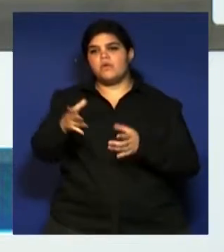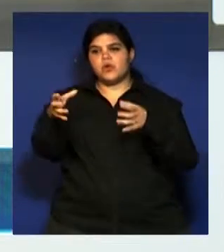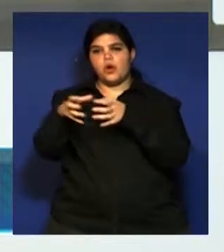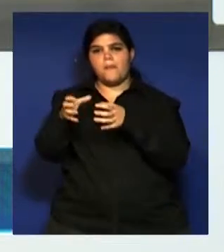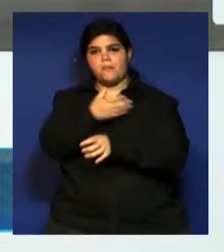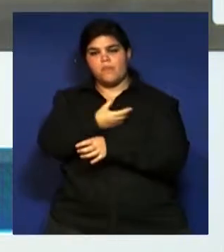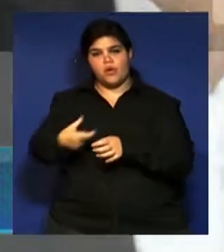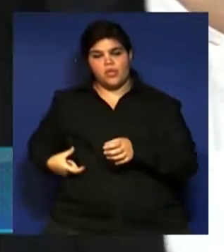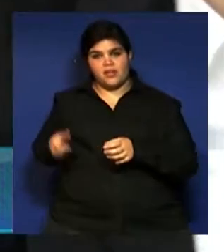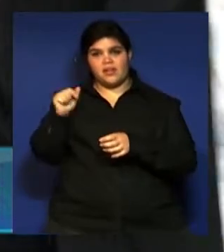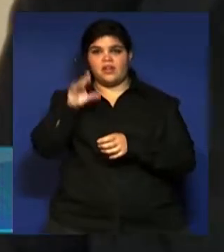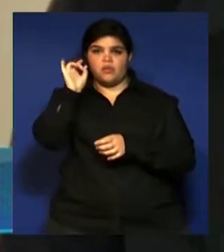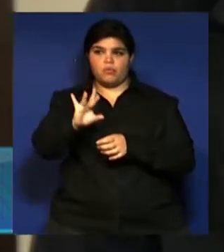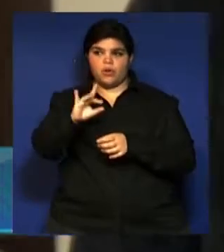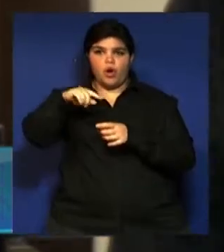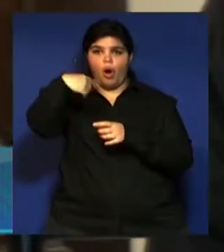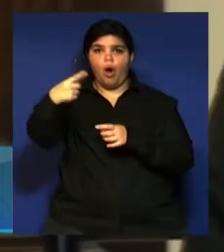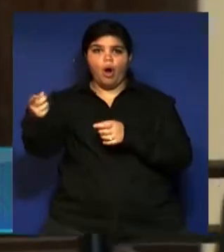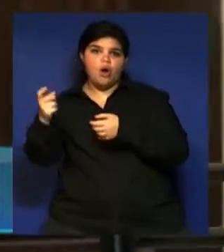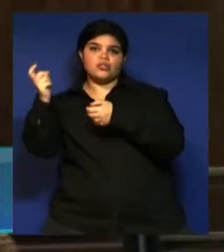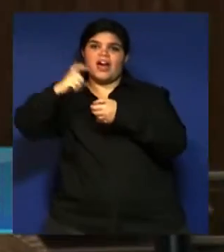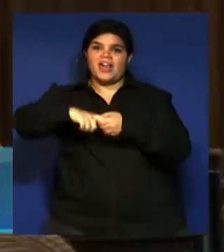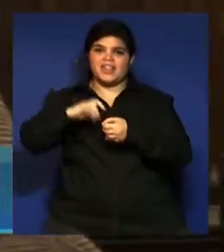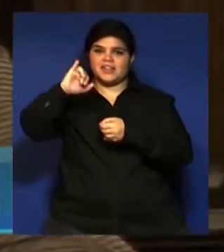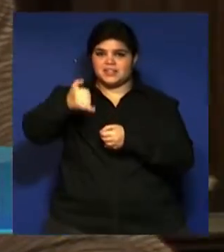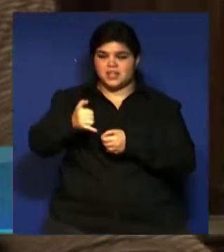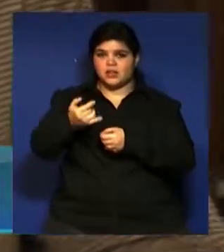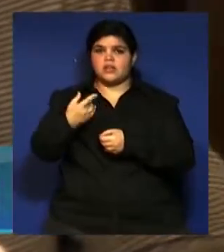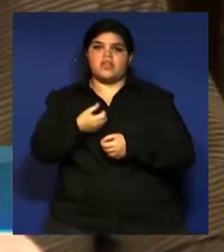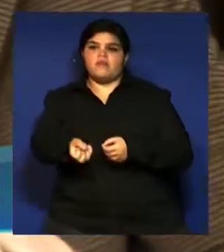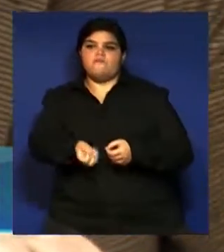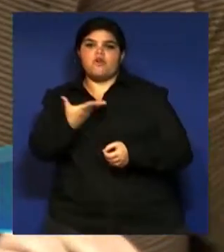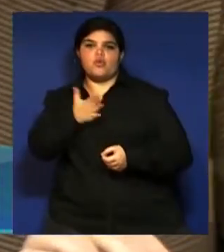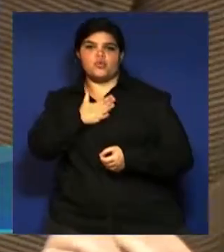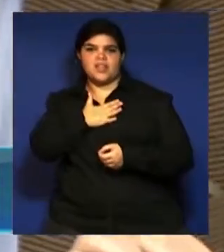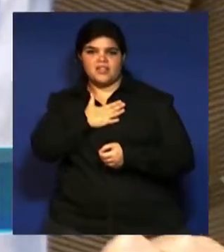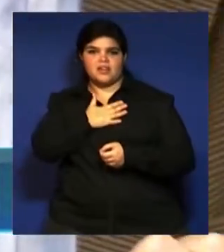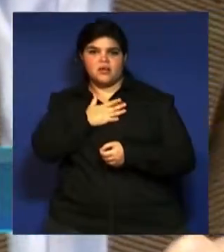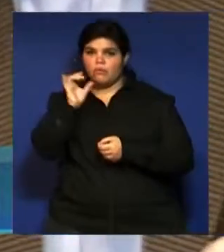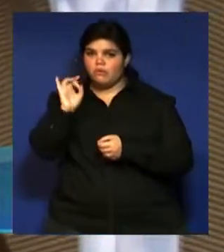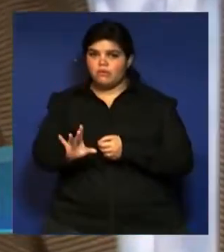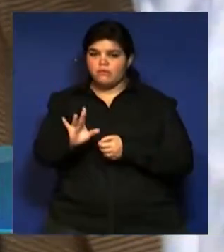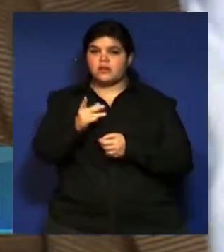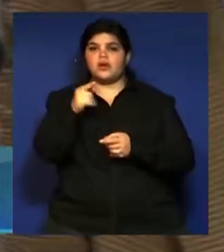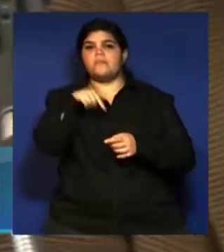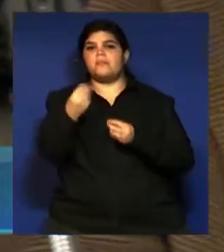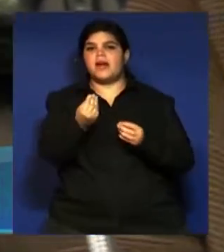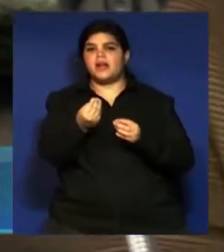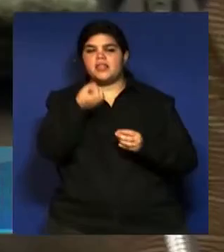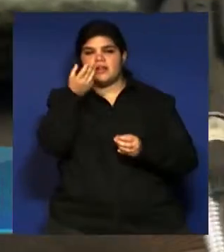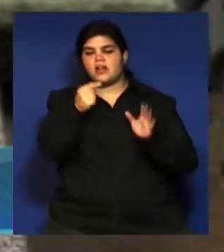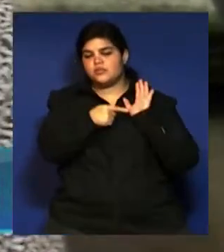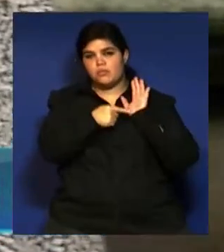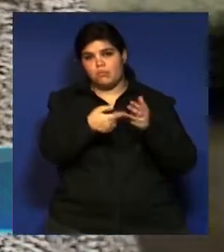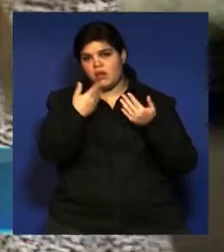los otros poderes han adherido y con buena voluntad a hacerlo y presentar estas declaraciones juradas. El problema es